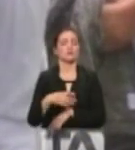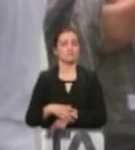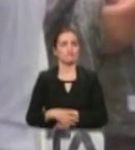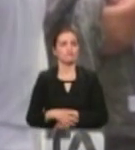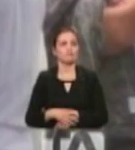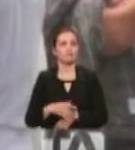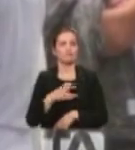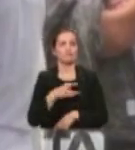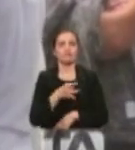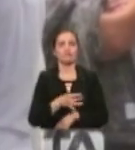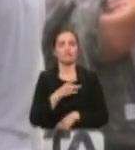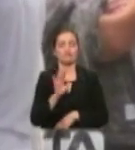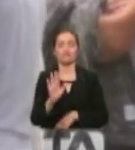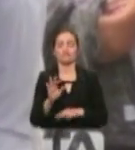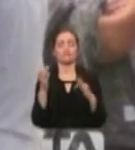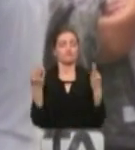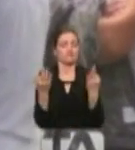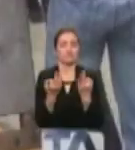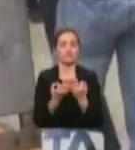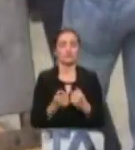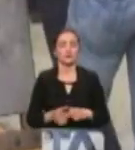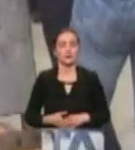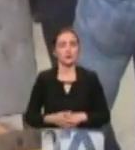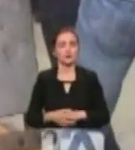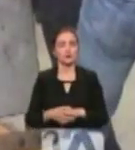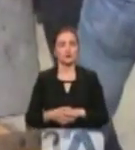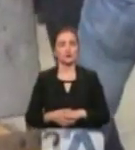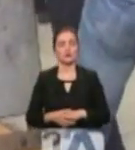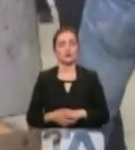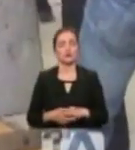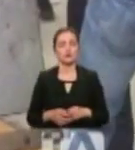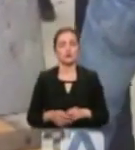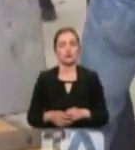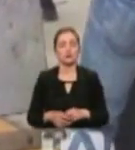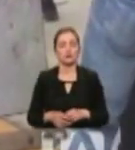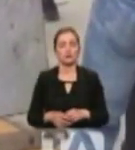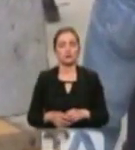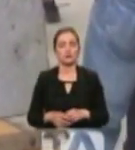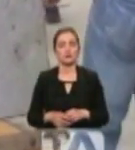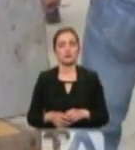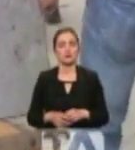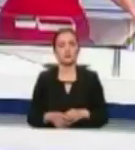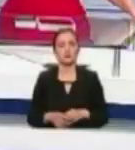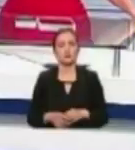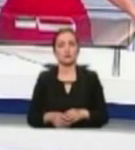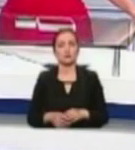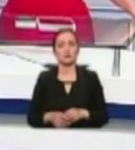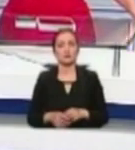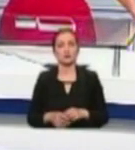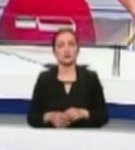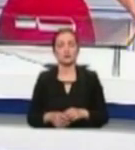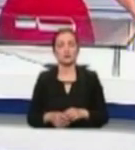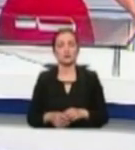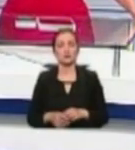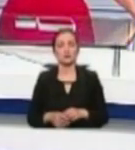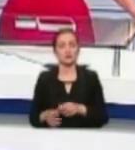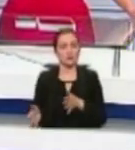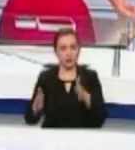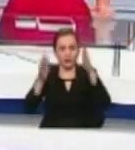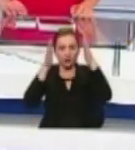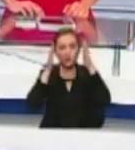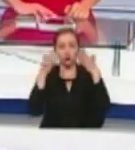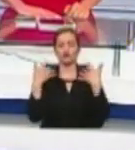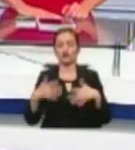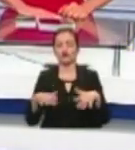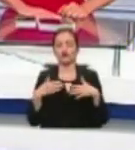un vacío y dolor en sus familiares. En Chimborazo, Mercedes Chávez, 24 horas. Y mucha atención,